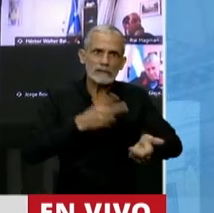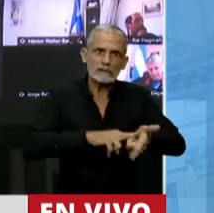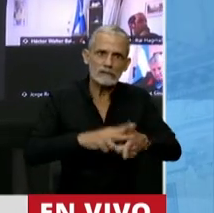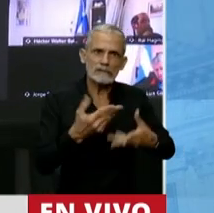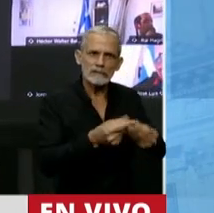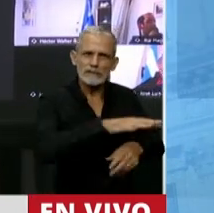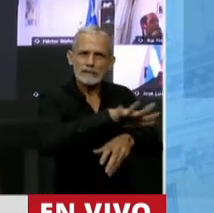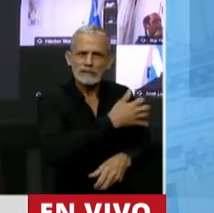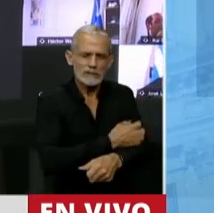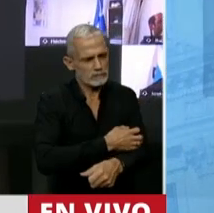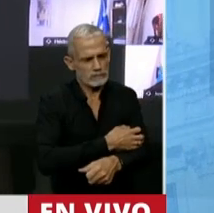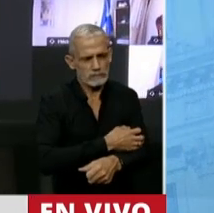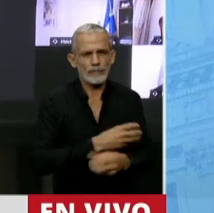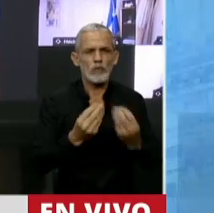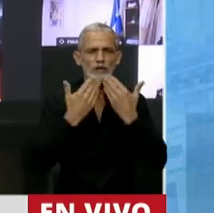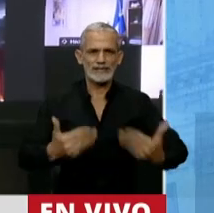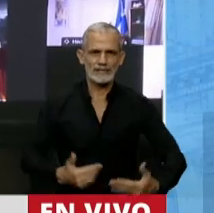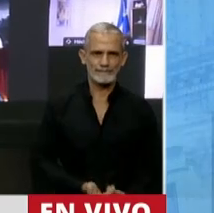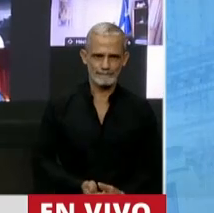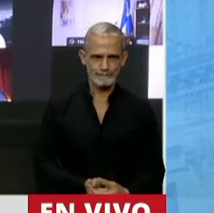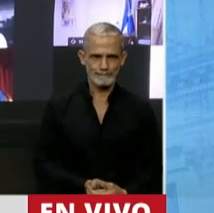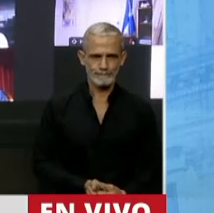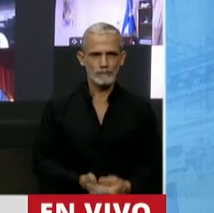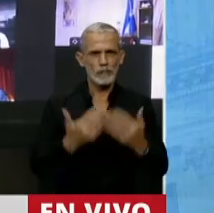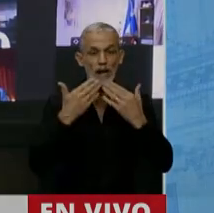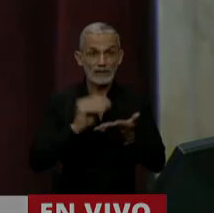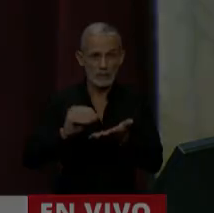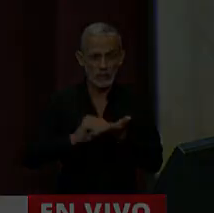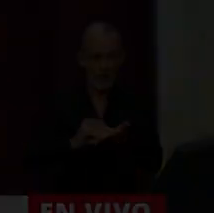populista. Muchas gracias, señor presidente. Gracias, diputado.